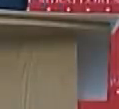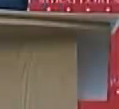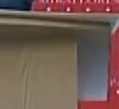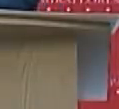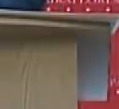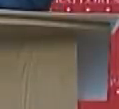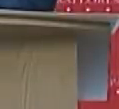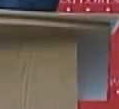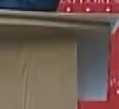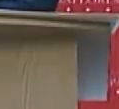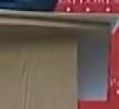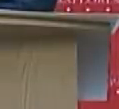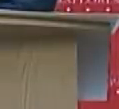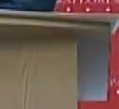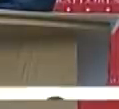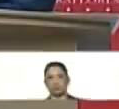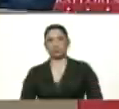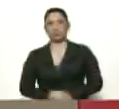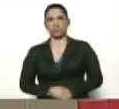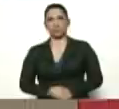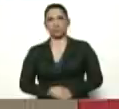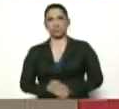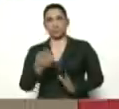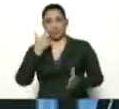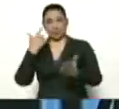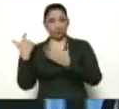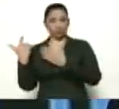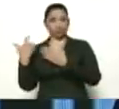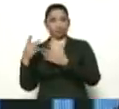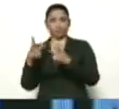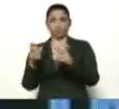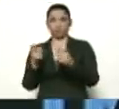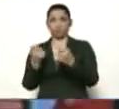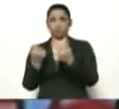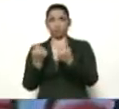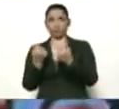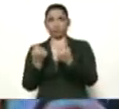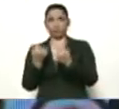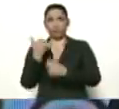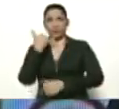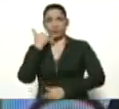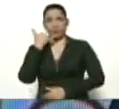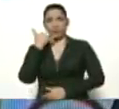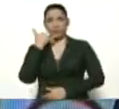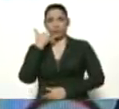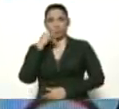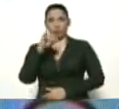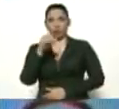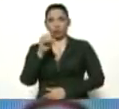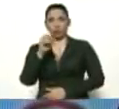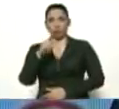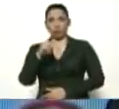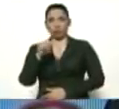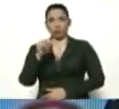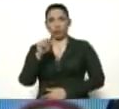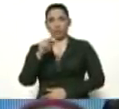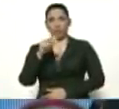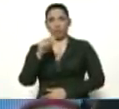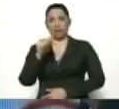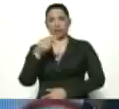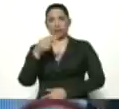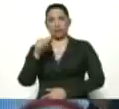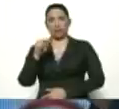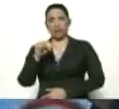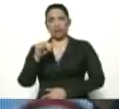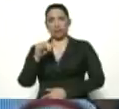aquí están las capturas de el teléfono de jonathan franco guiño horas en